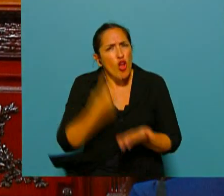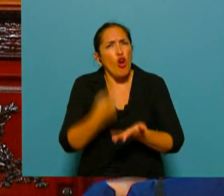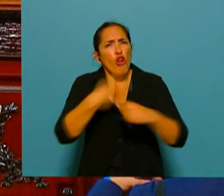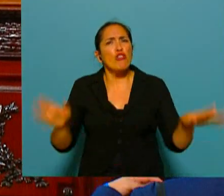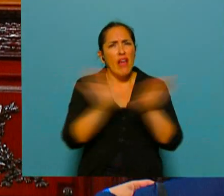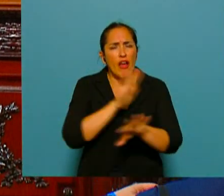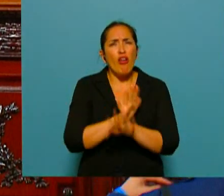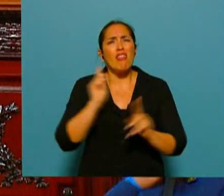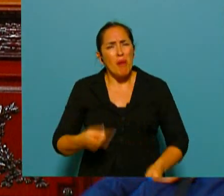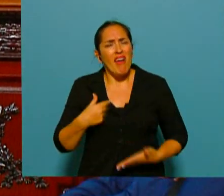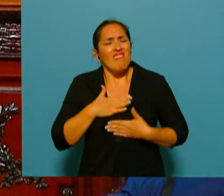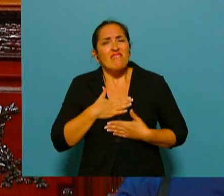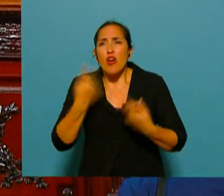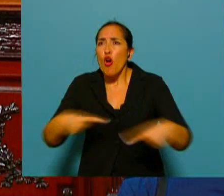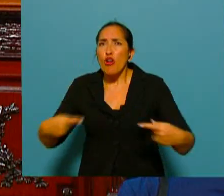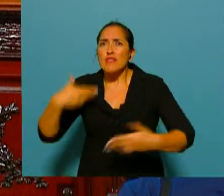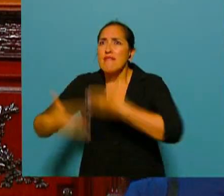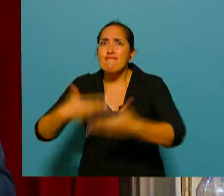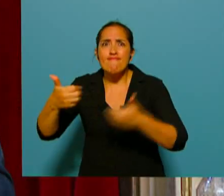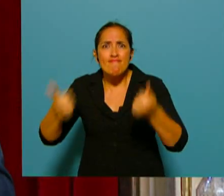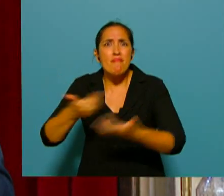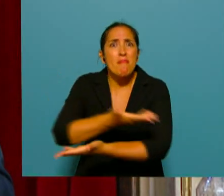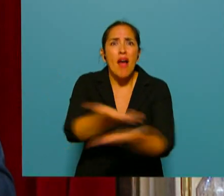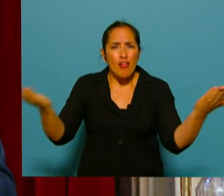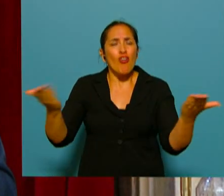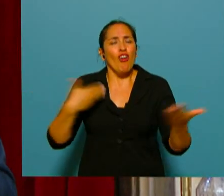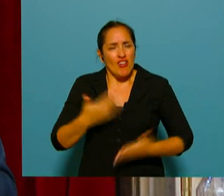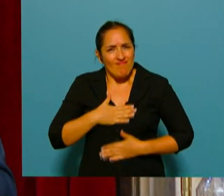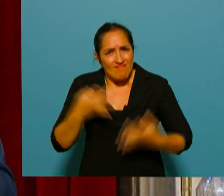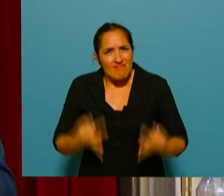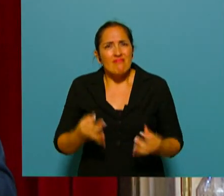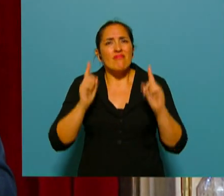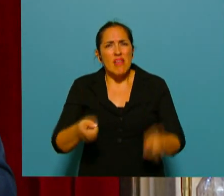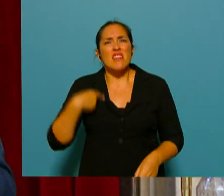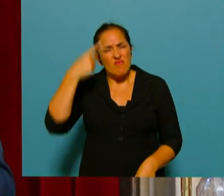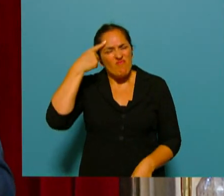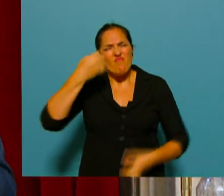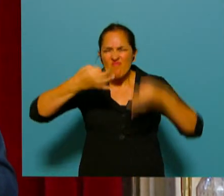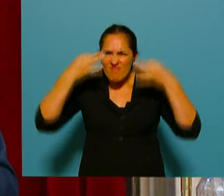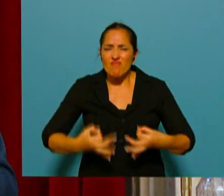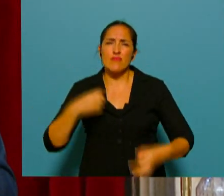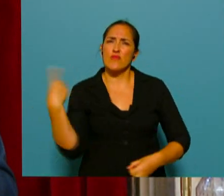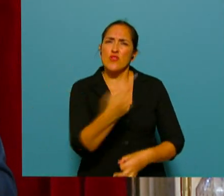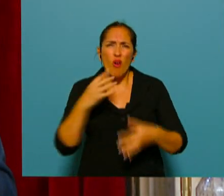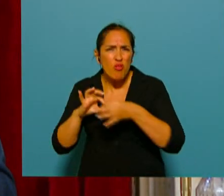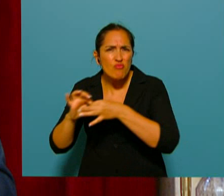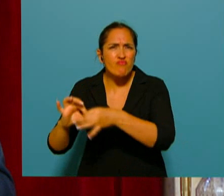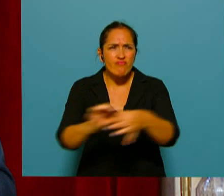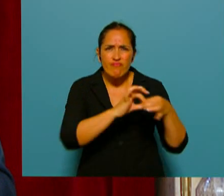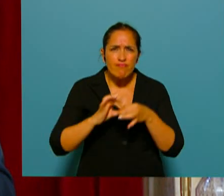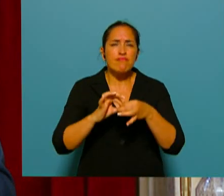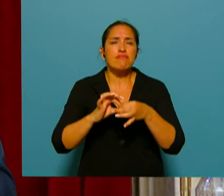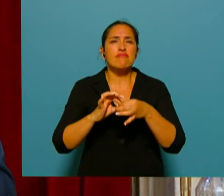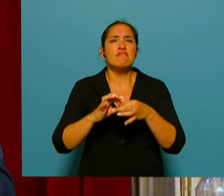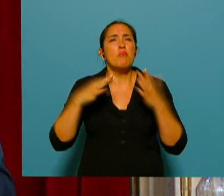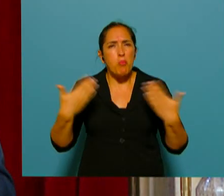quien puede compartir logros colectivos, con la certeza de que unidos y unidas pudimos dar pasos